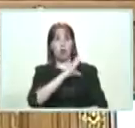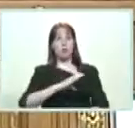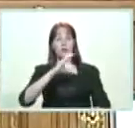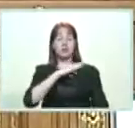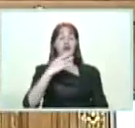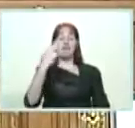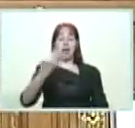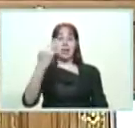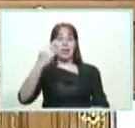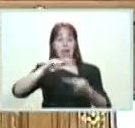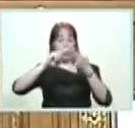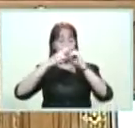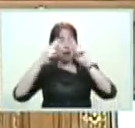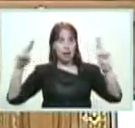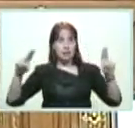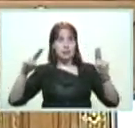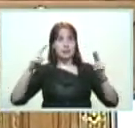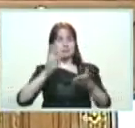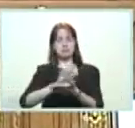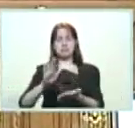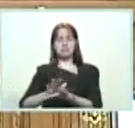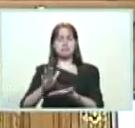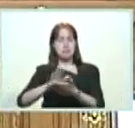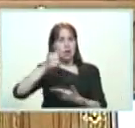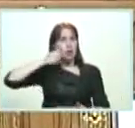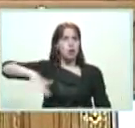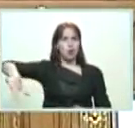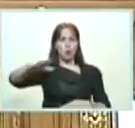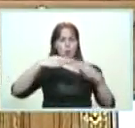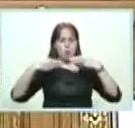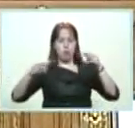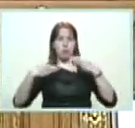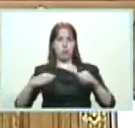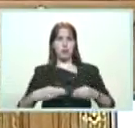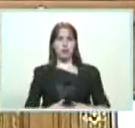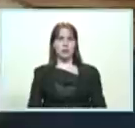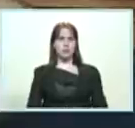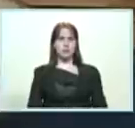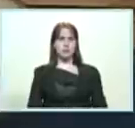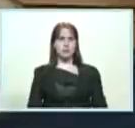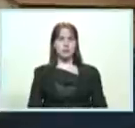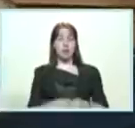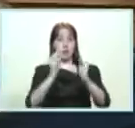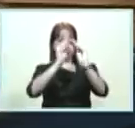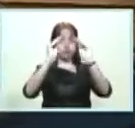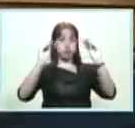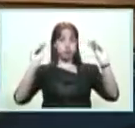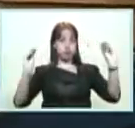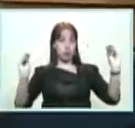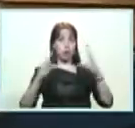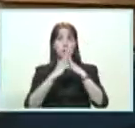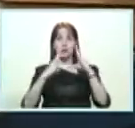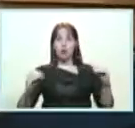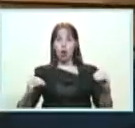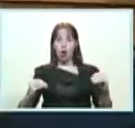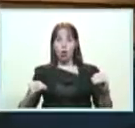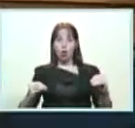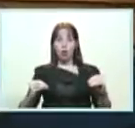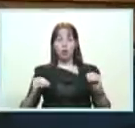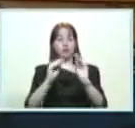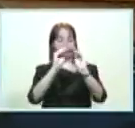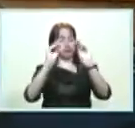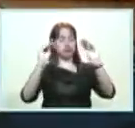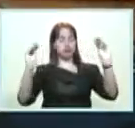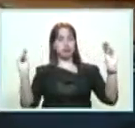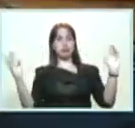la Justicia, la Paz y Tranquilidad Pública. Aquí van a ser citados todos. Todos van a ser